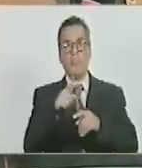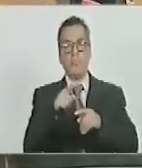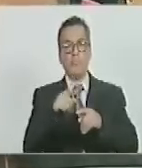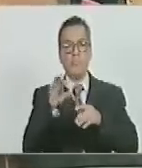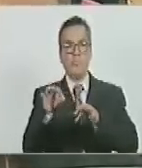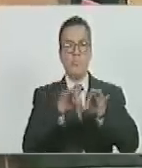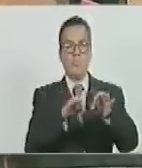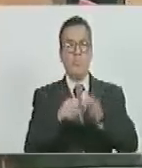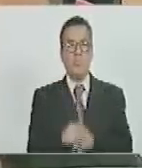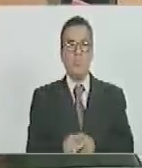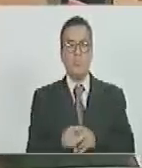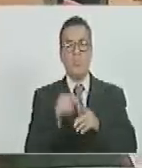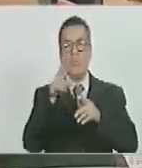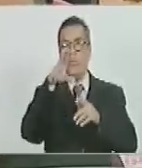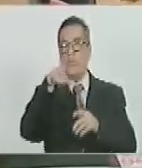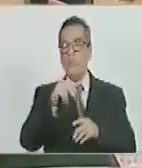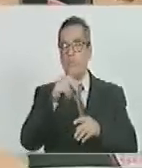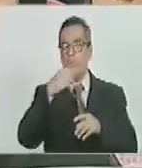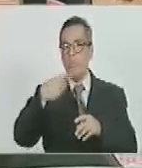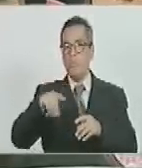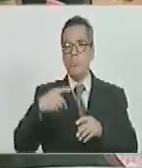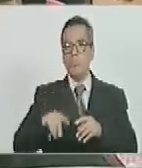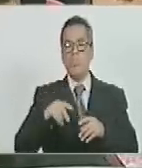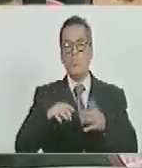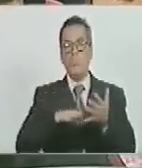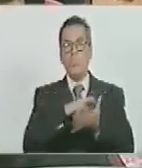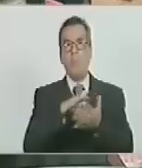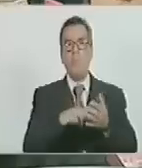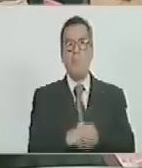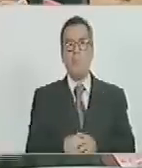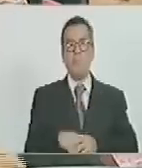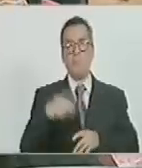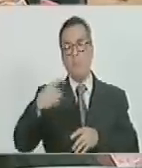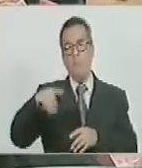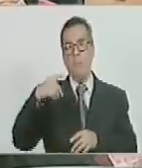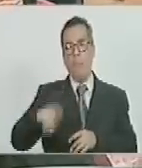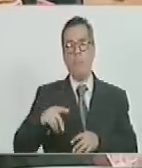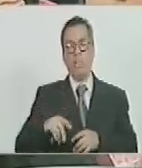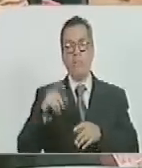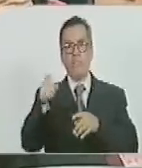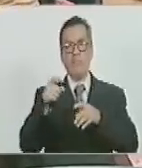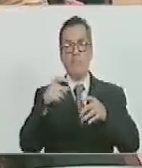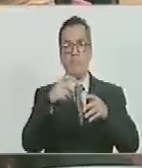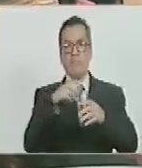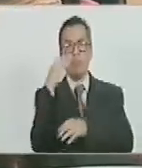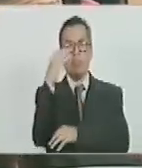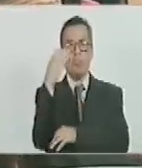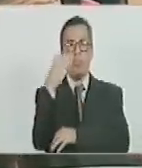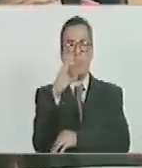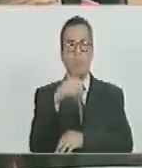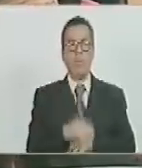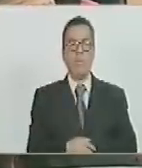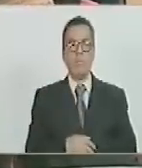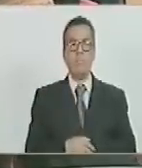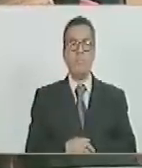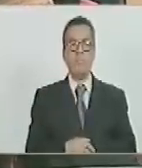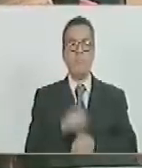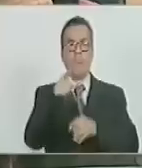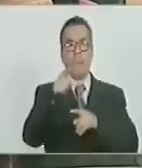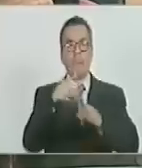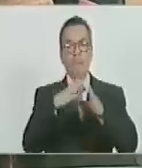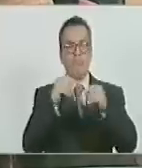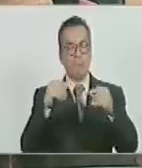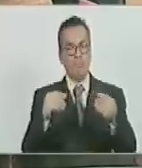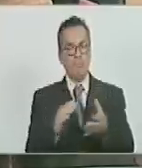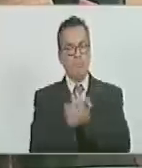alterna, no democrática y violenta, de la derecha neogranadina y de sus